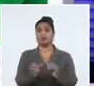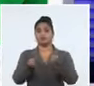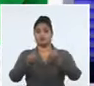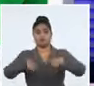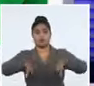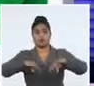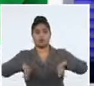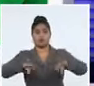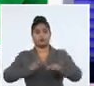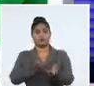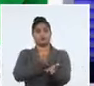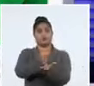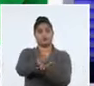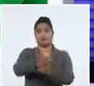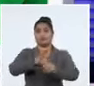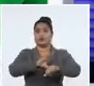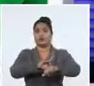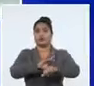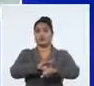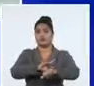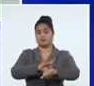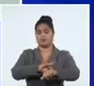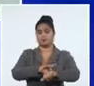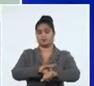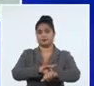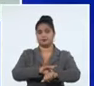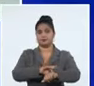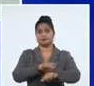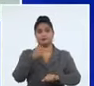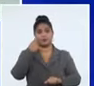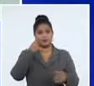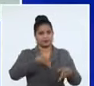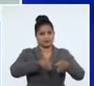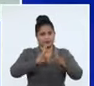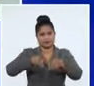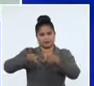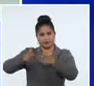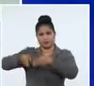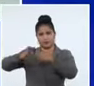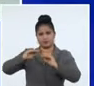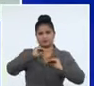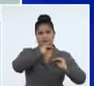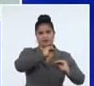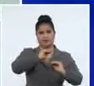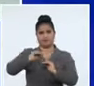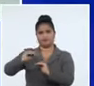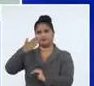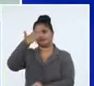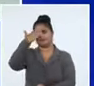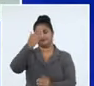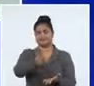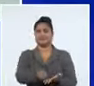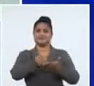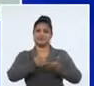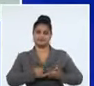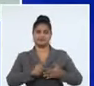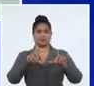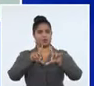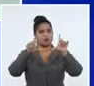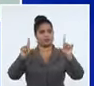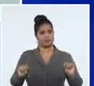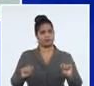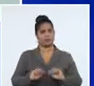los activos, creo que podemos verlo a continuación, donde se ve el comportamiento, el comportamiento en los